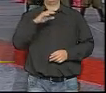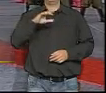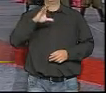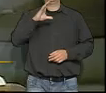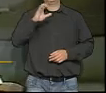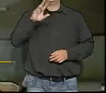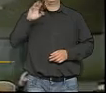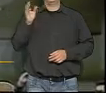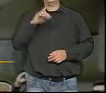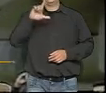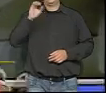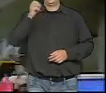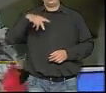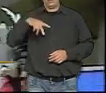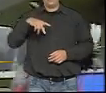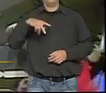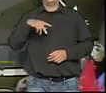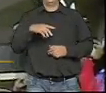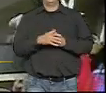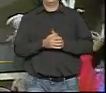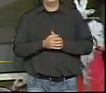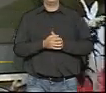y el himno nacional paraguayo.